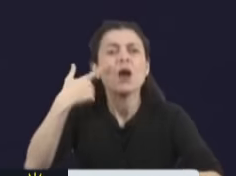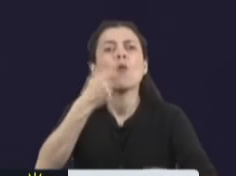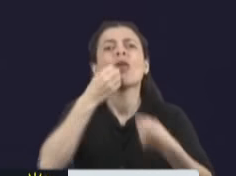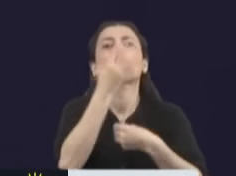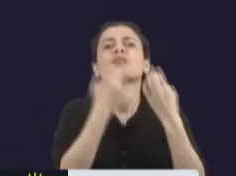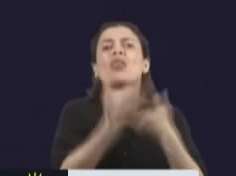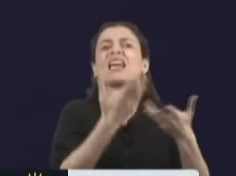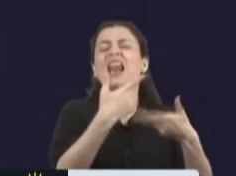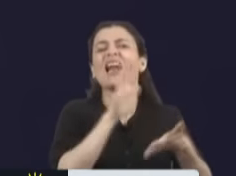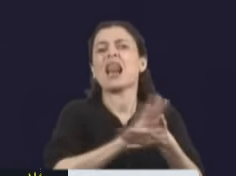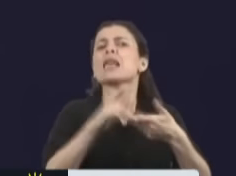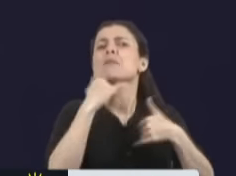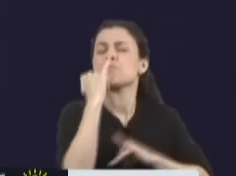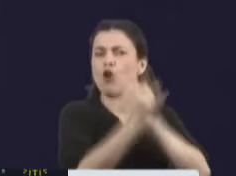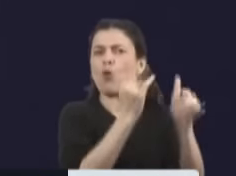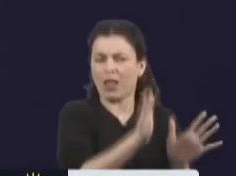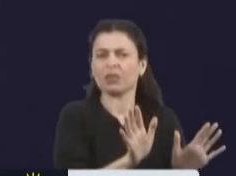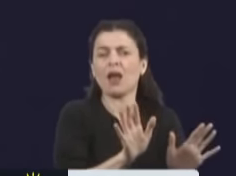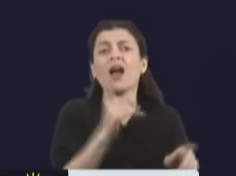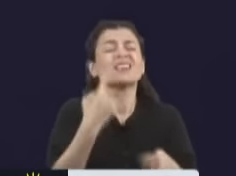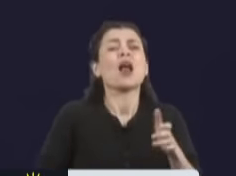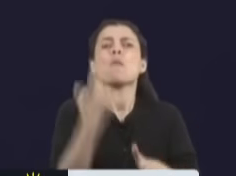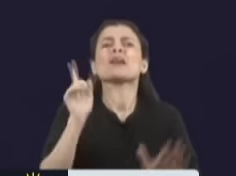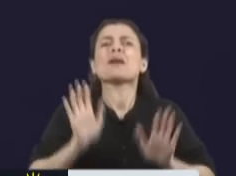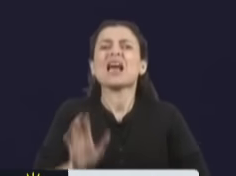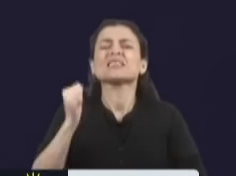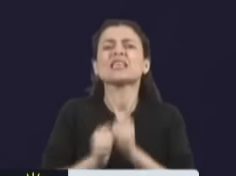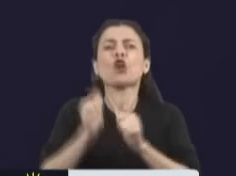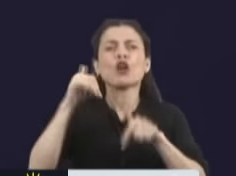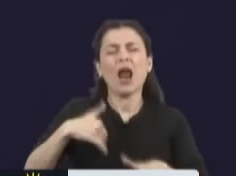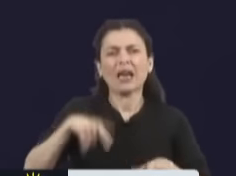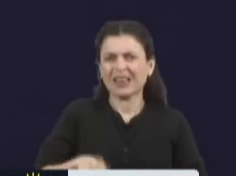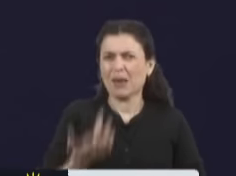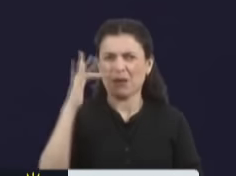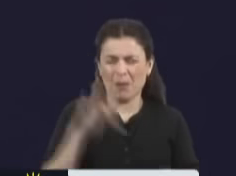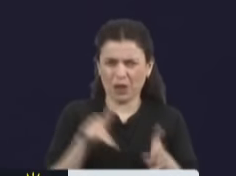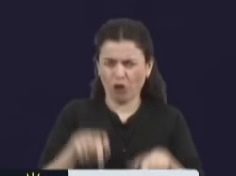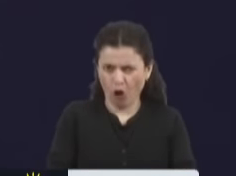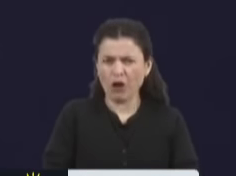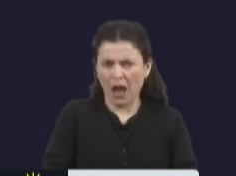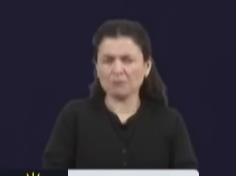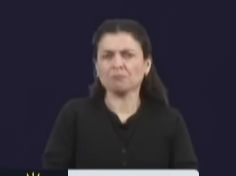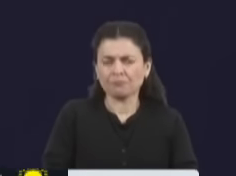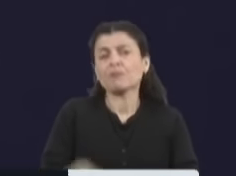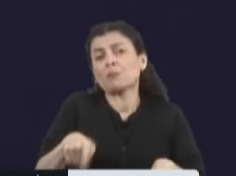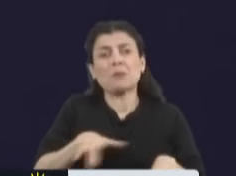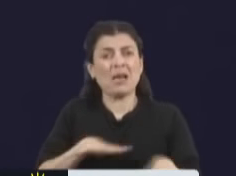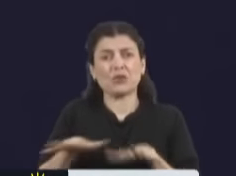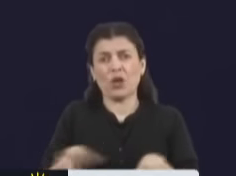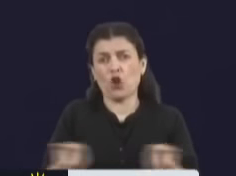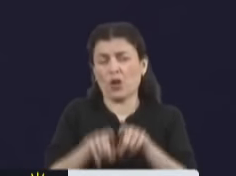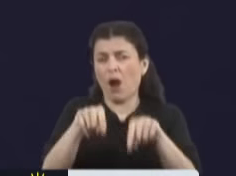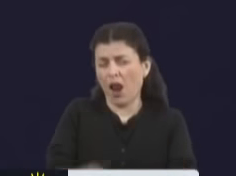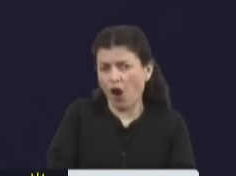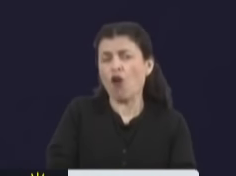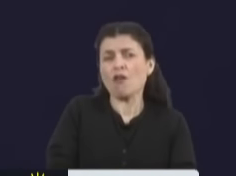regularización de patrimonio de la historia Argentina que se da en este contexto o en un contexto como el que estamos atravesando hoy